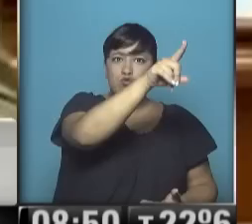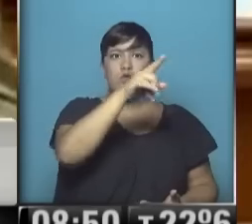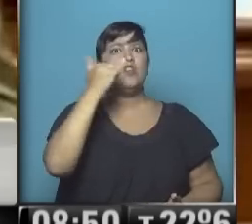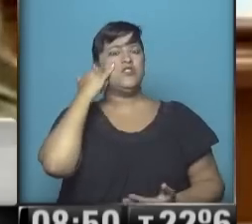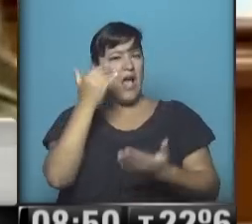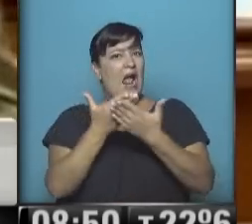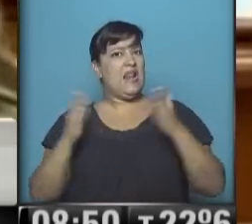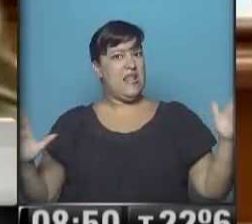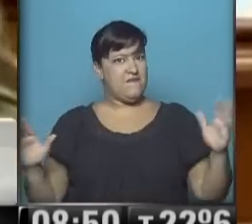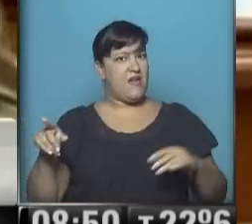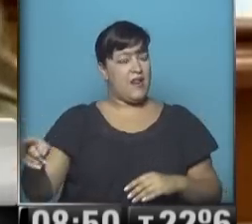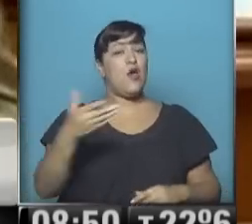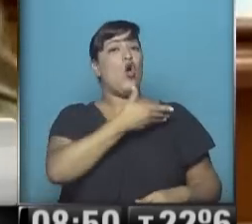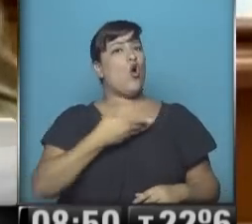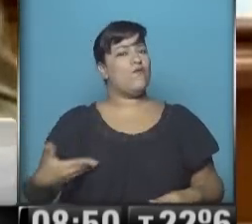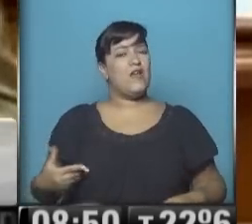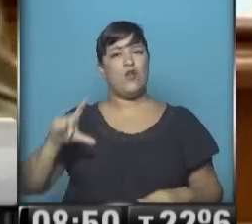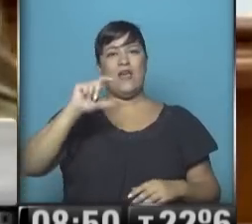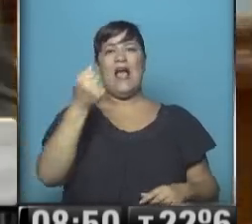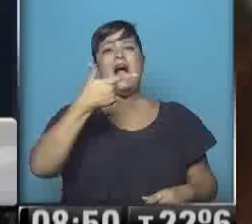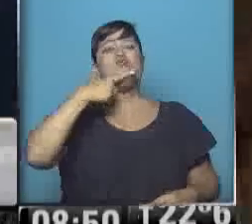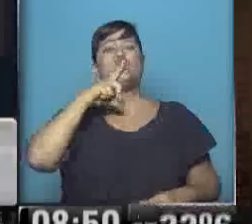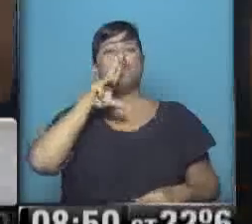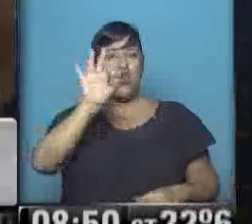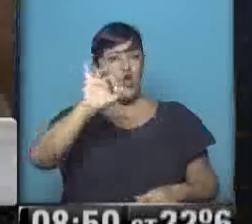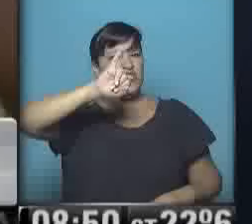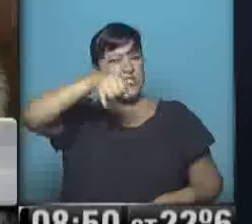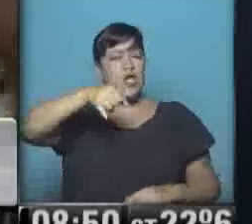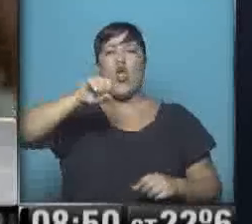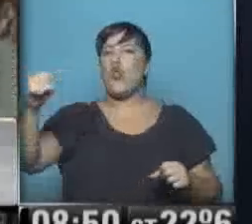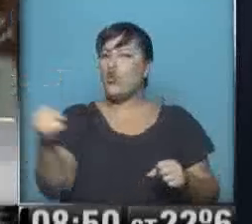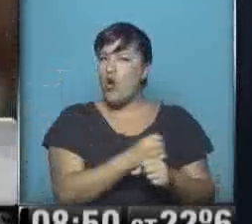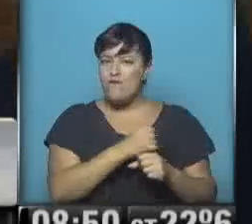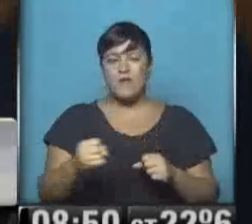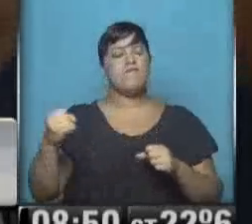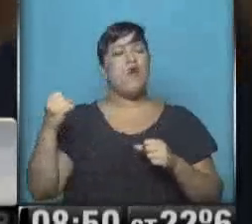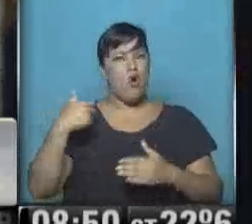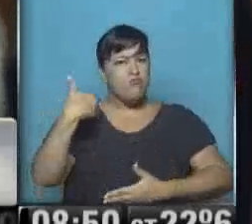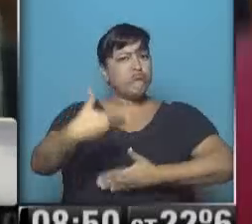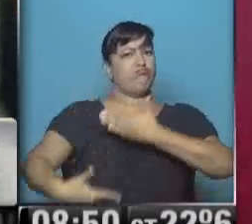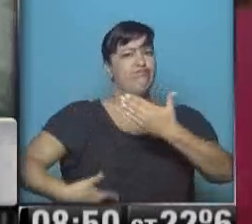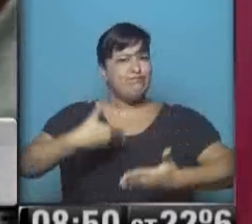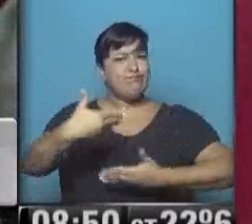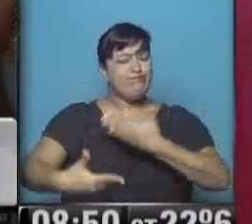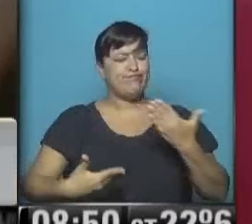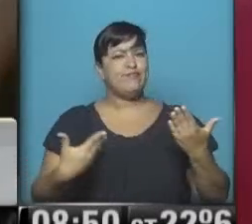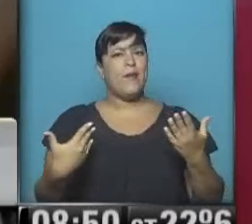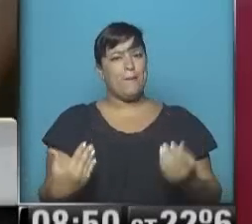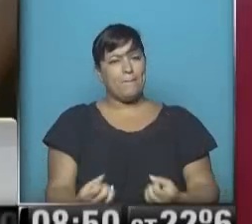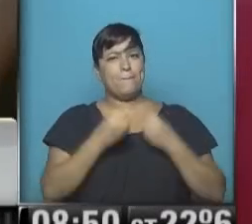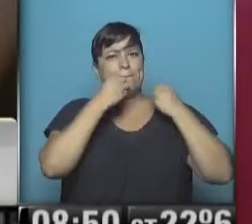libertad el gobierno de Raúl Castro ya confirmó Entonces que se empiezan a dar estos pasos estos intercambios de